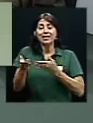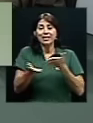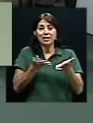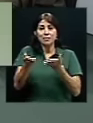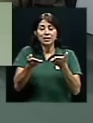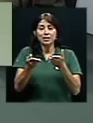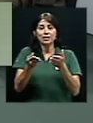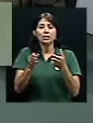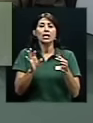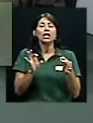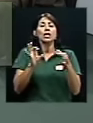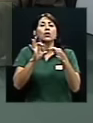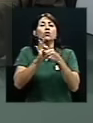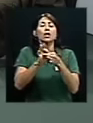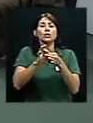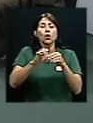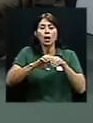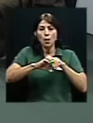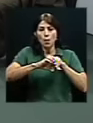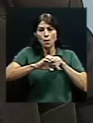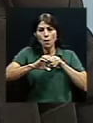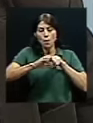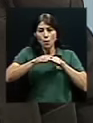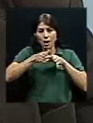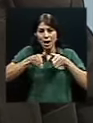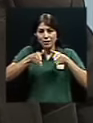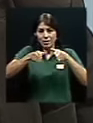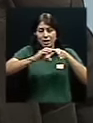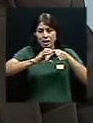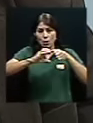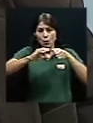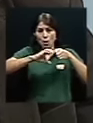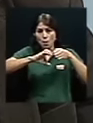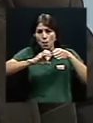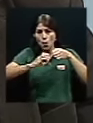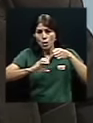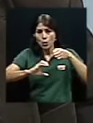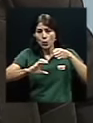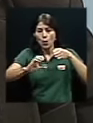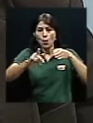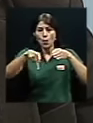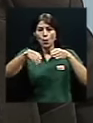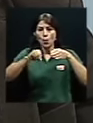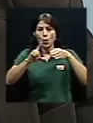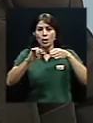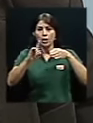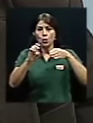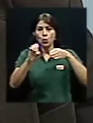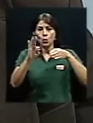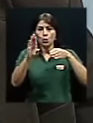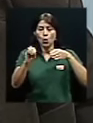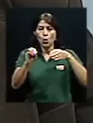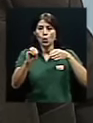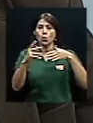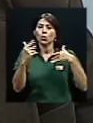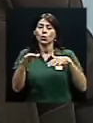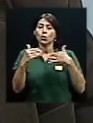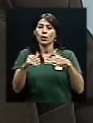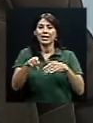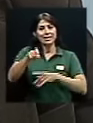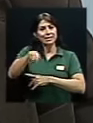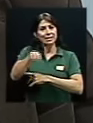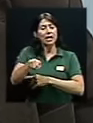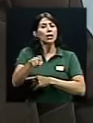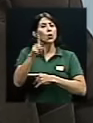un buen tramo de la carretera. Entonces, es obvio que se requeriría un estudio de impacto ambiental muy detallado,